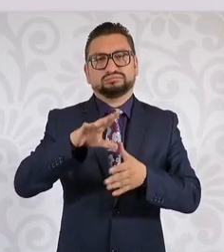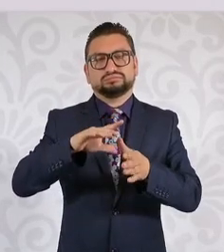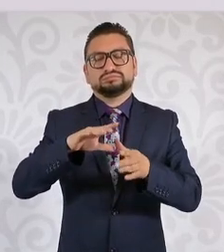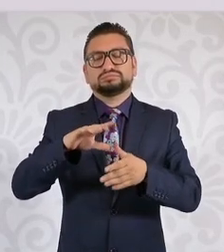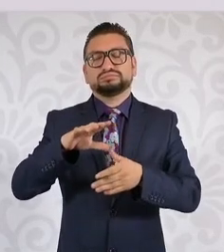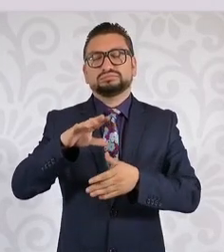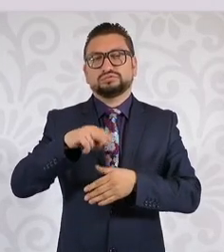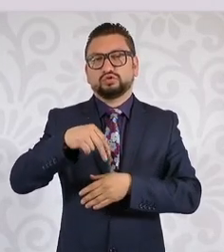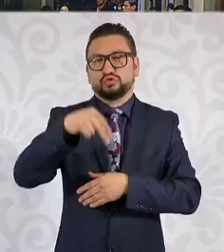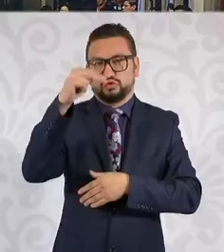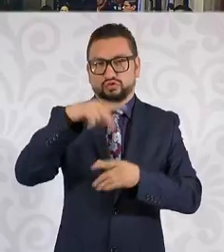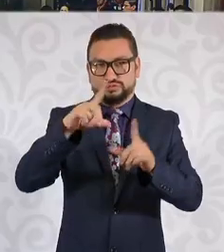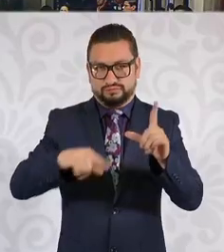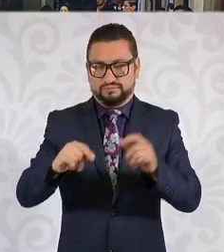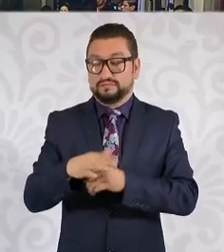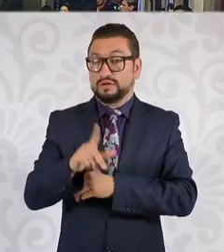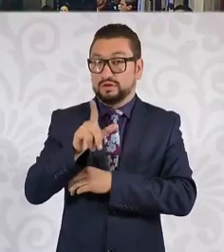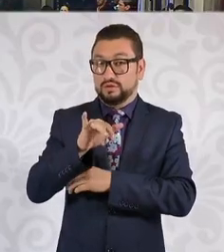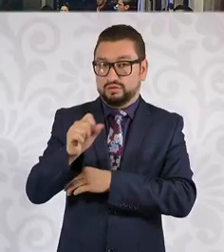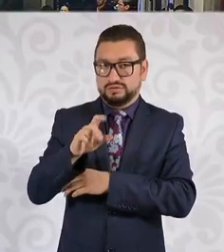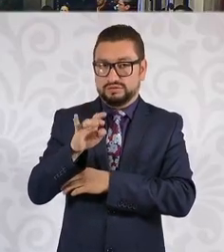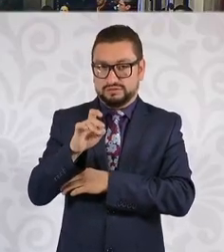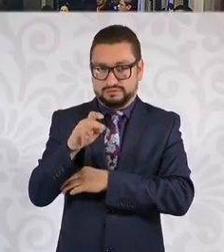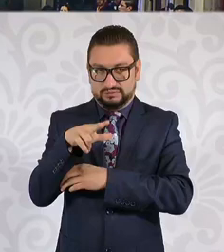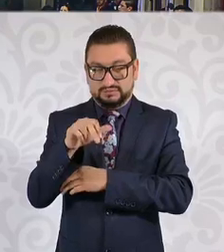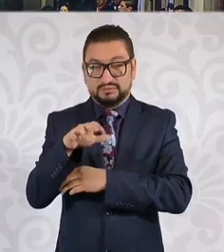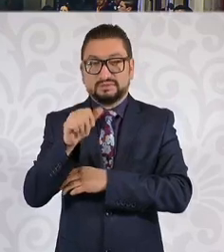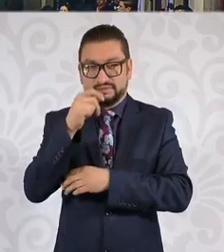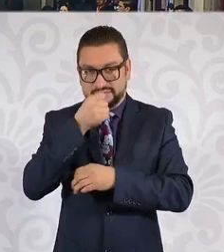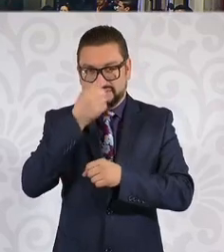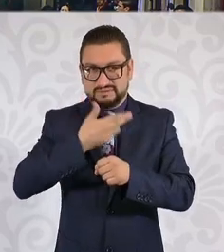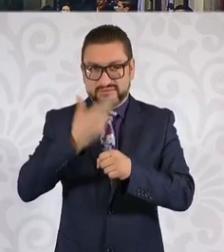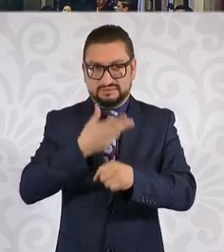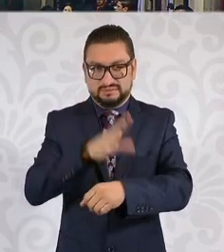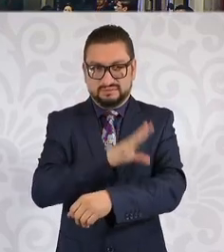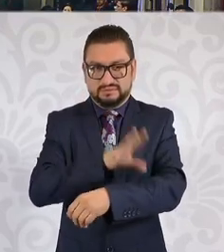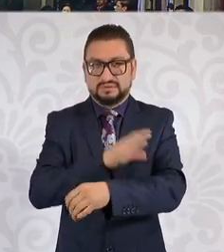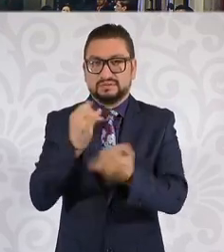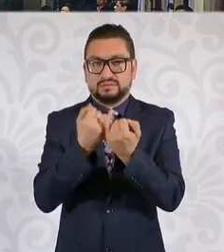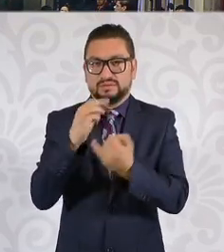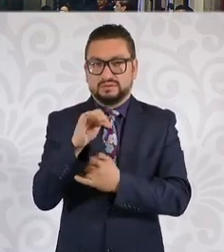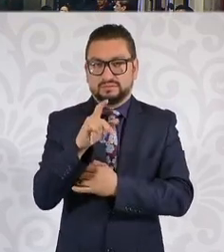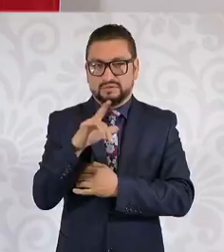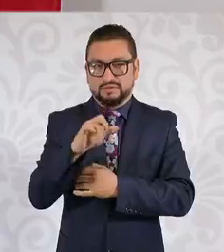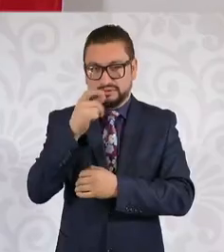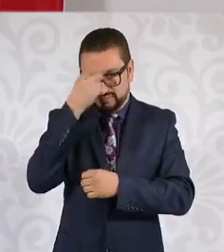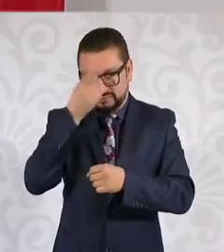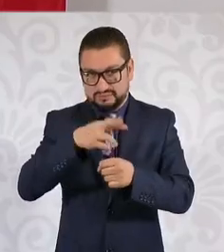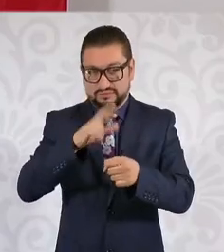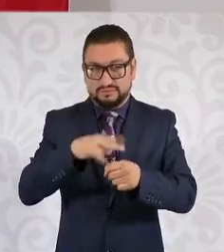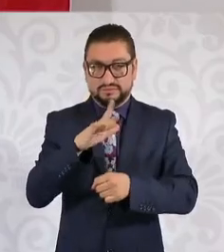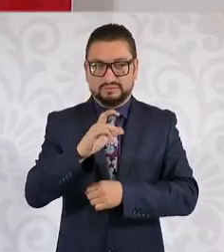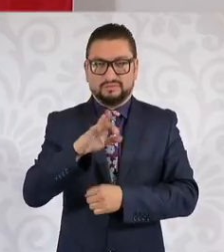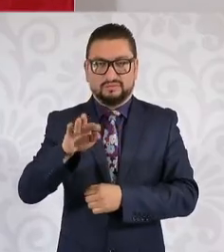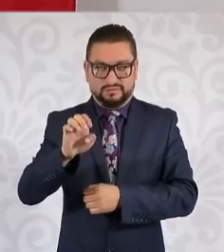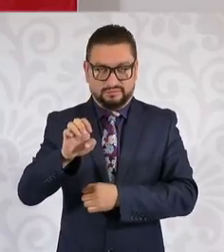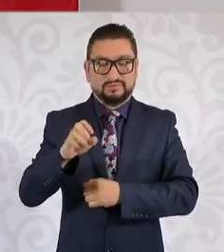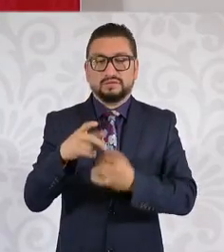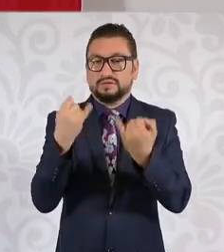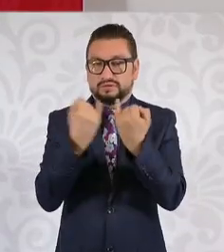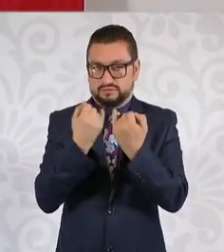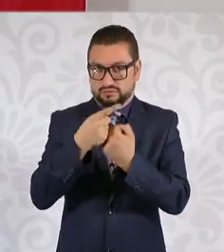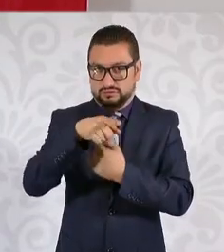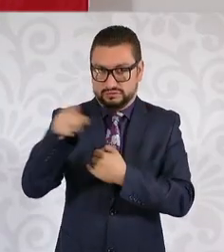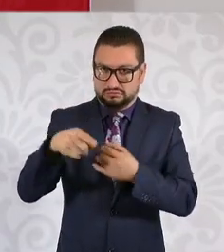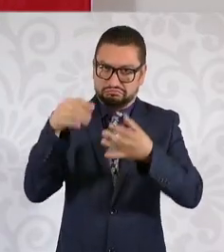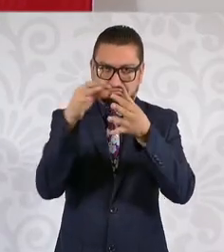Y Luz Helena, secretaria de Energía, está aquí también Emilia, que es la directora de Comisión Federal de Electricidad, van a presentar